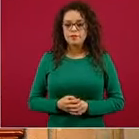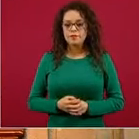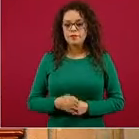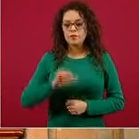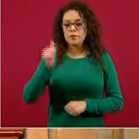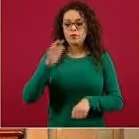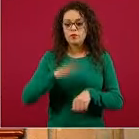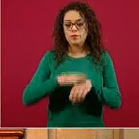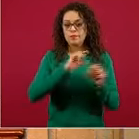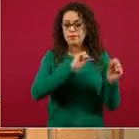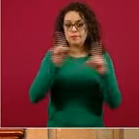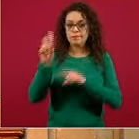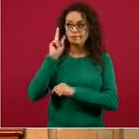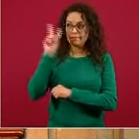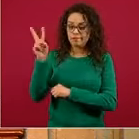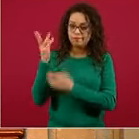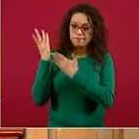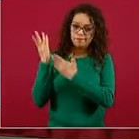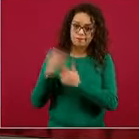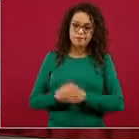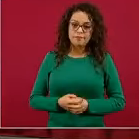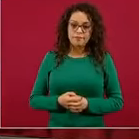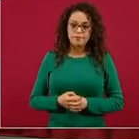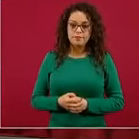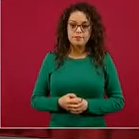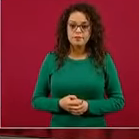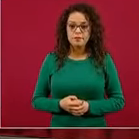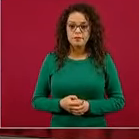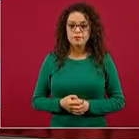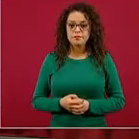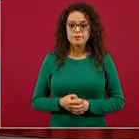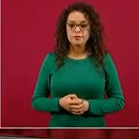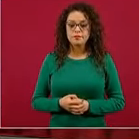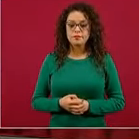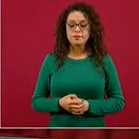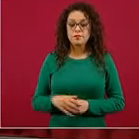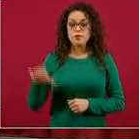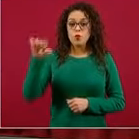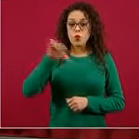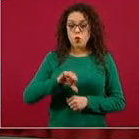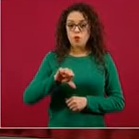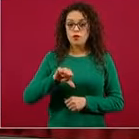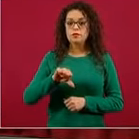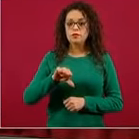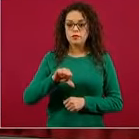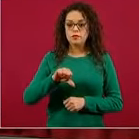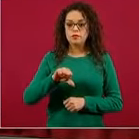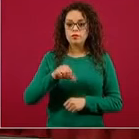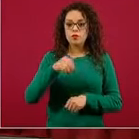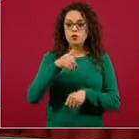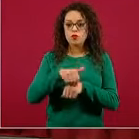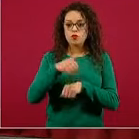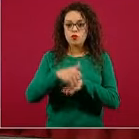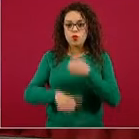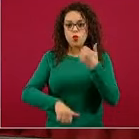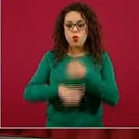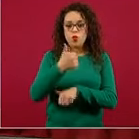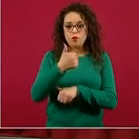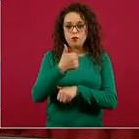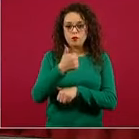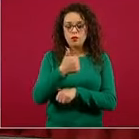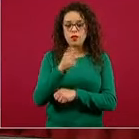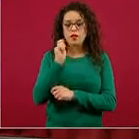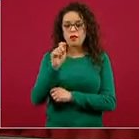siguiente diapositiva, vamos a identificar que también estamos hoy en el día 11 de estos 16